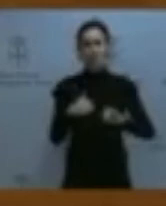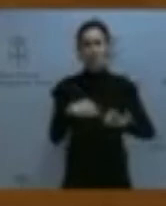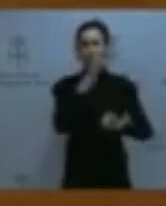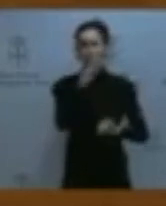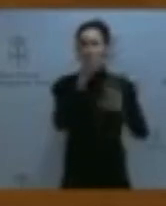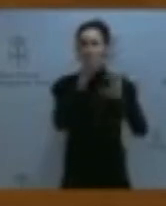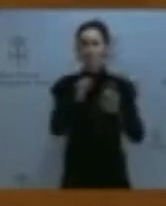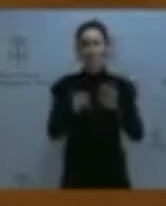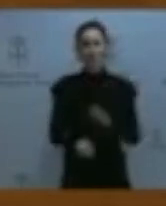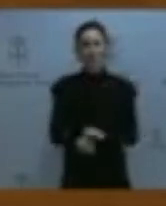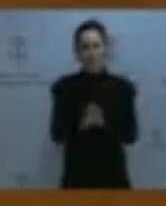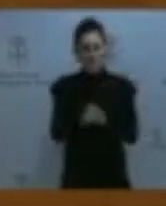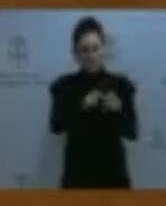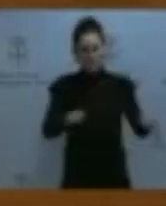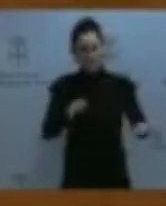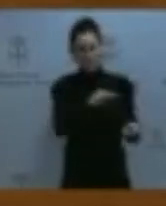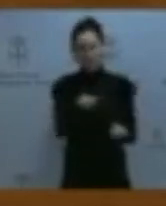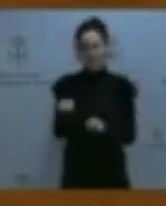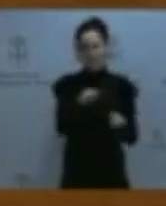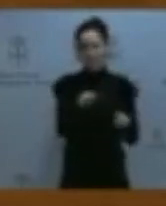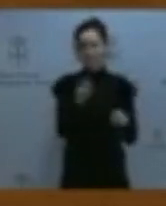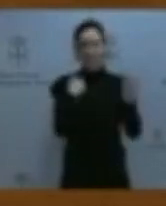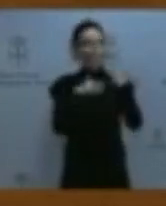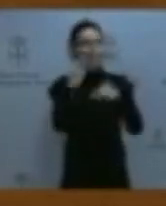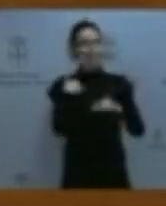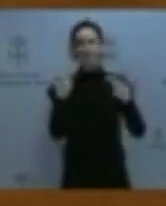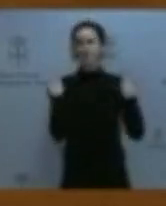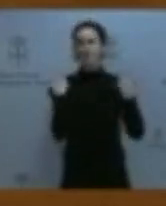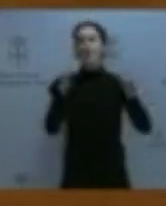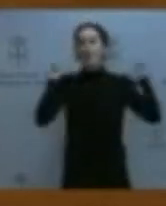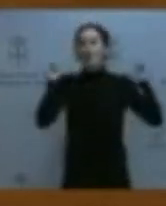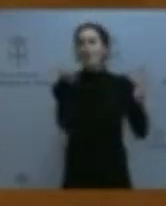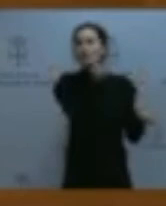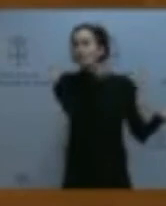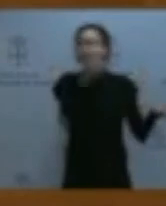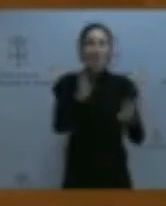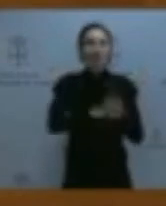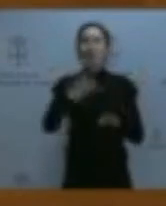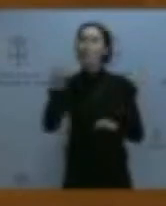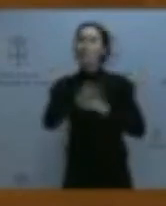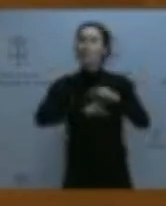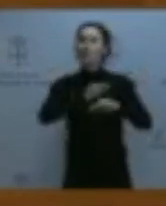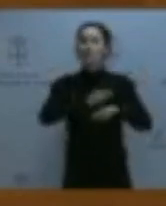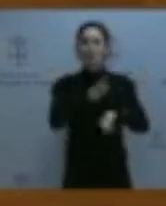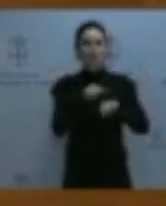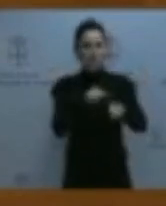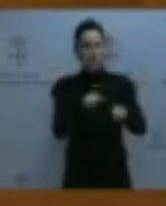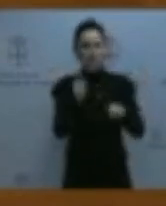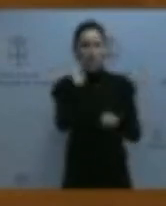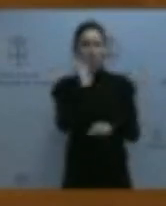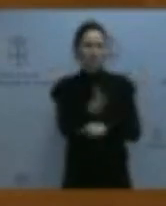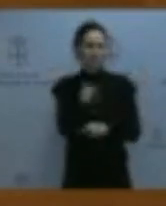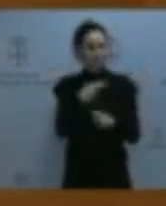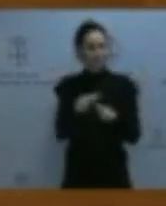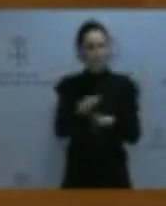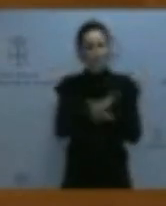la ciudadanía viendo casos de grandes evasores que ni tan siquiera rinden cuentas con sus obligaciones, y están viendo también una corrupción política que